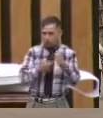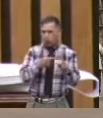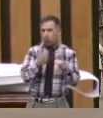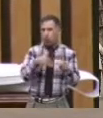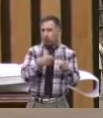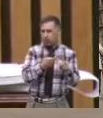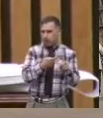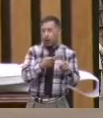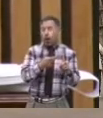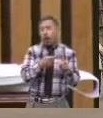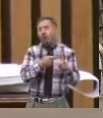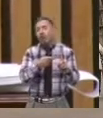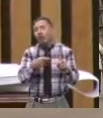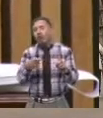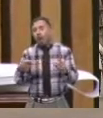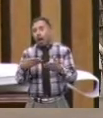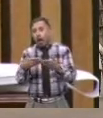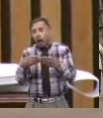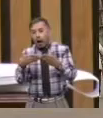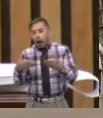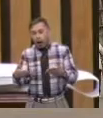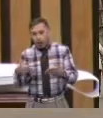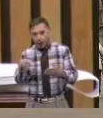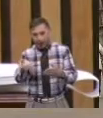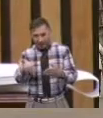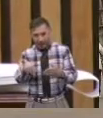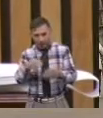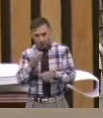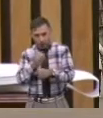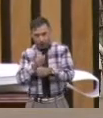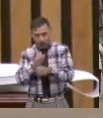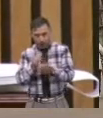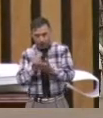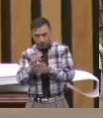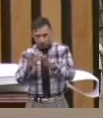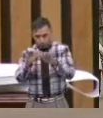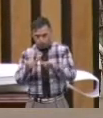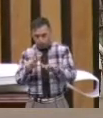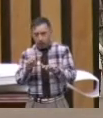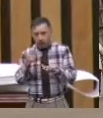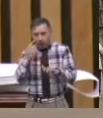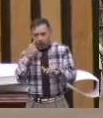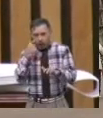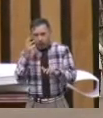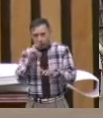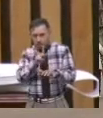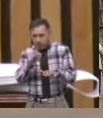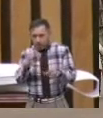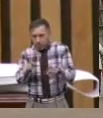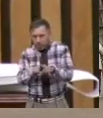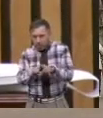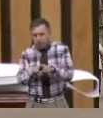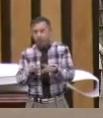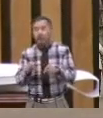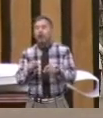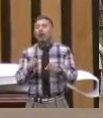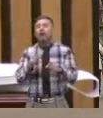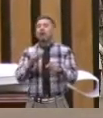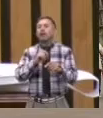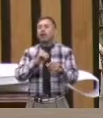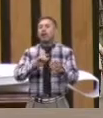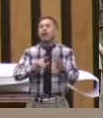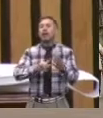la irregularidad identificada en esta presente resolución. Se infringió el mismo bien o bienes